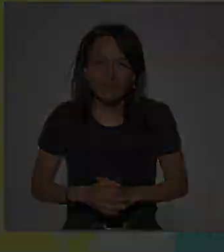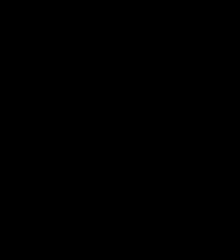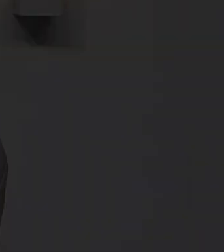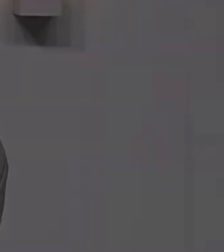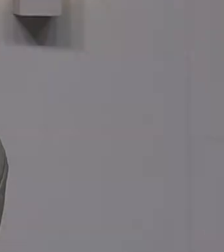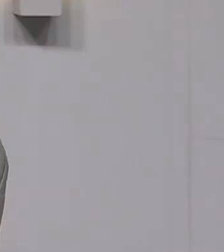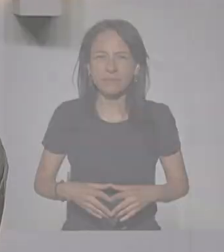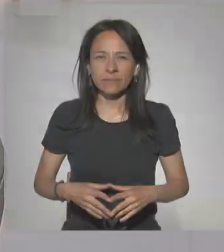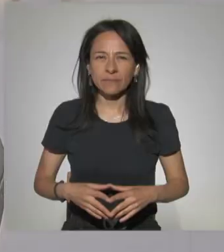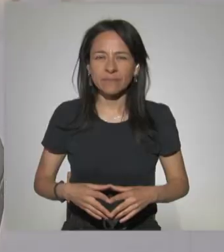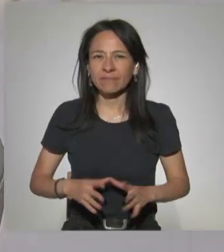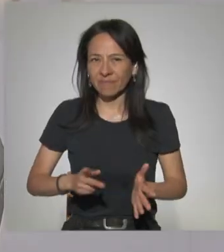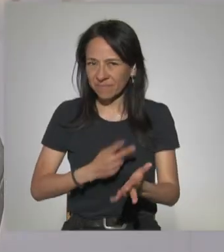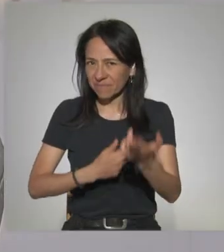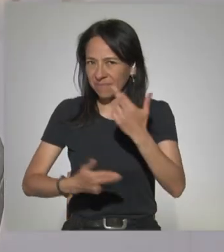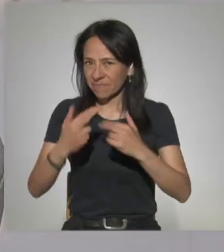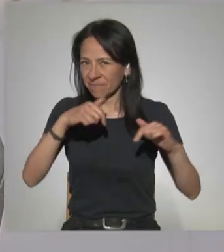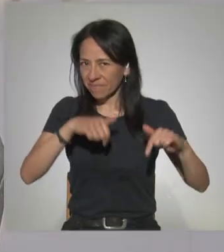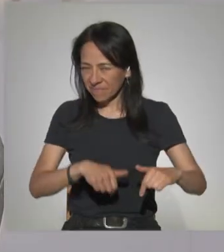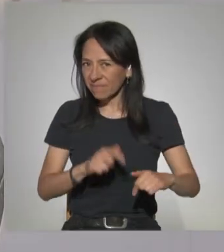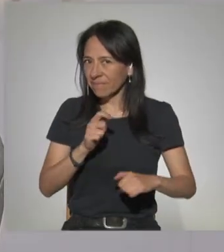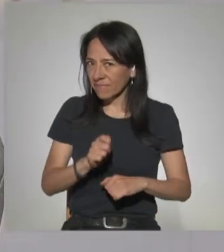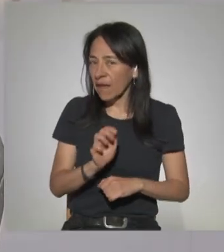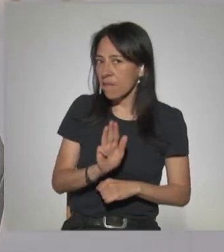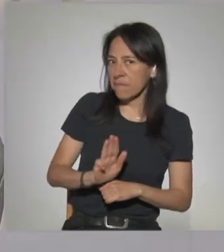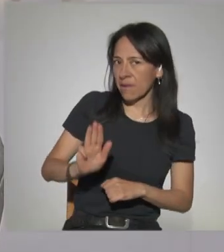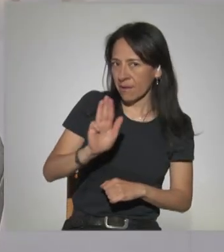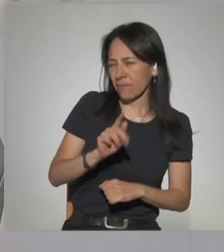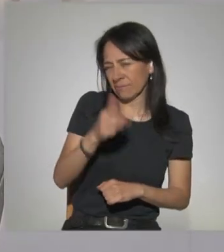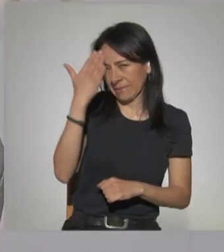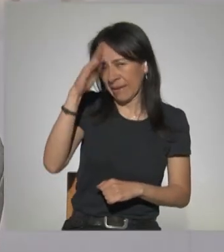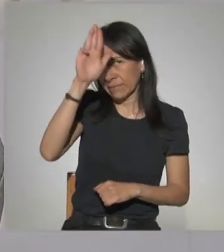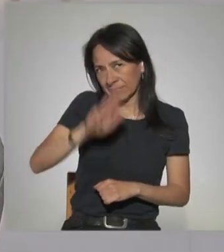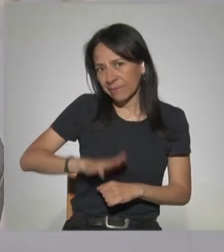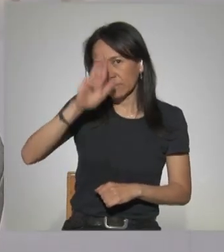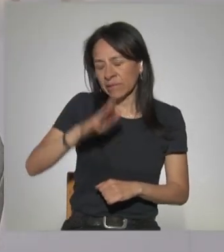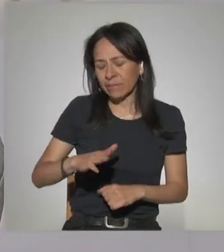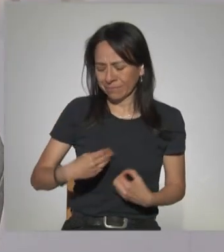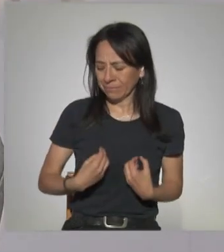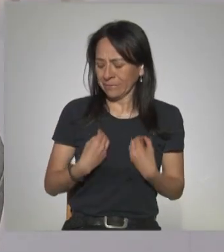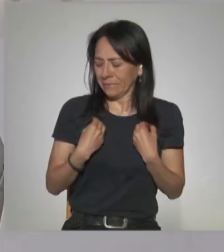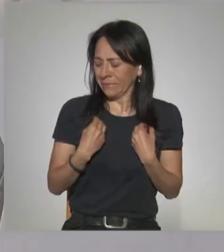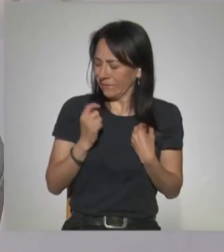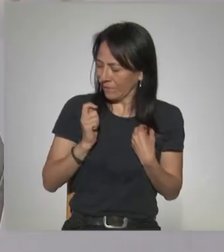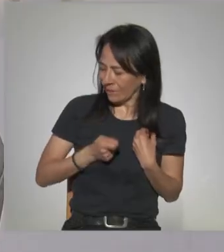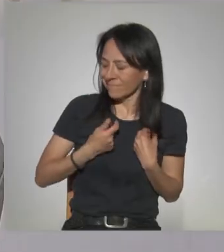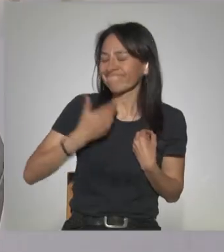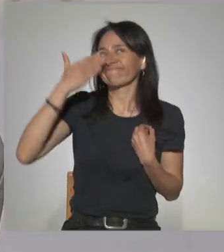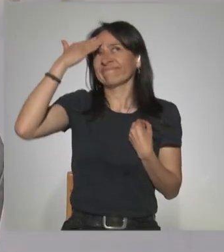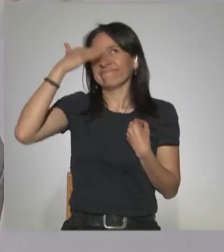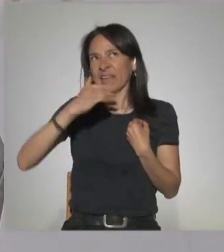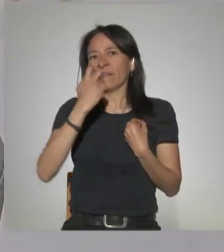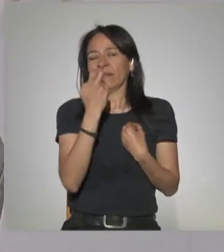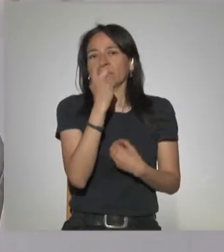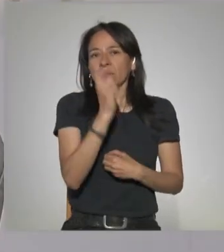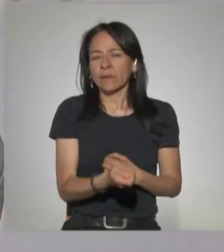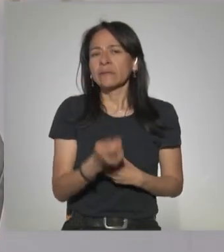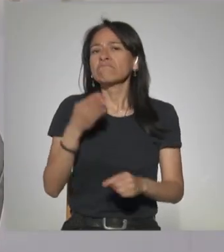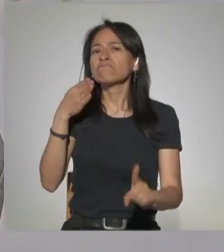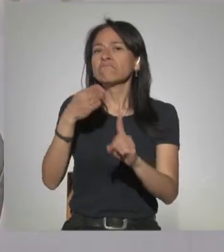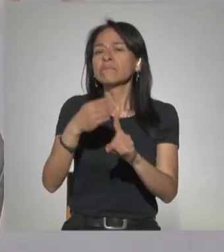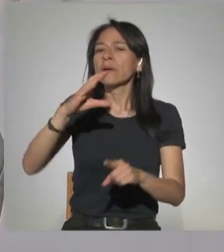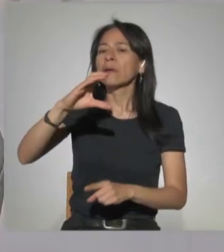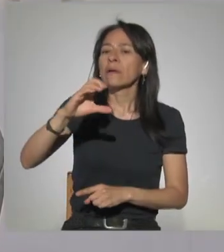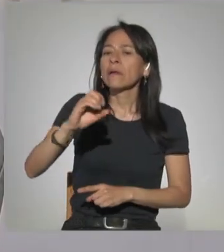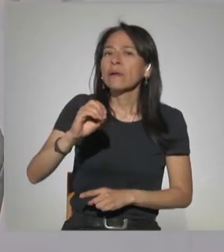Y estamos de vuelta miércoles de Saber Vivir aquí en Diálogos en Confianza con el tema cortisol, cómo afecta